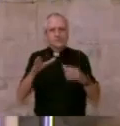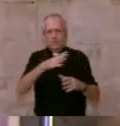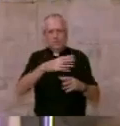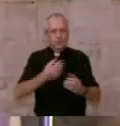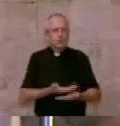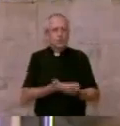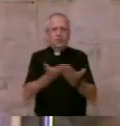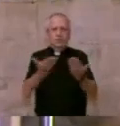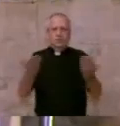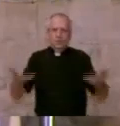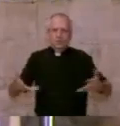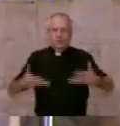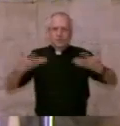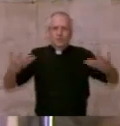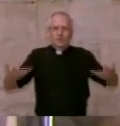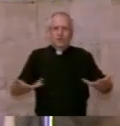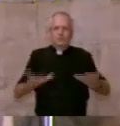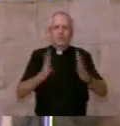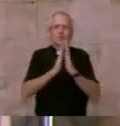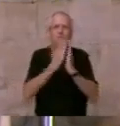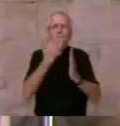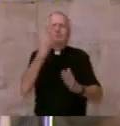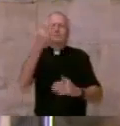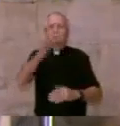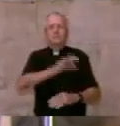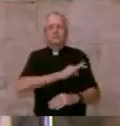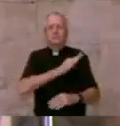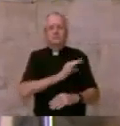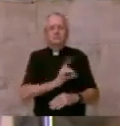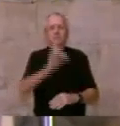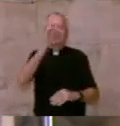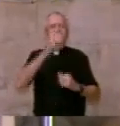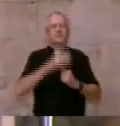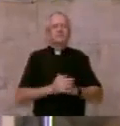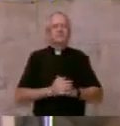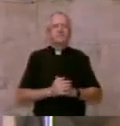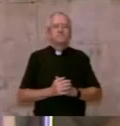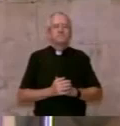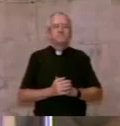con generosidad y entusiasmo, roguemos al Señor.